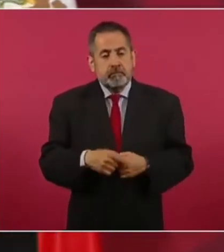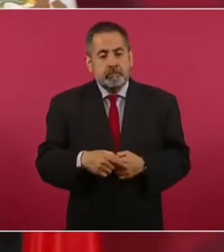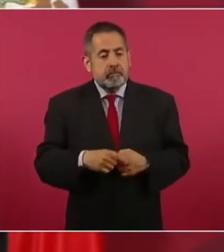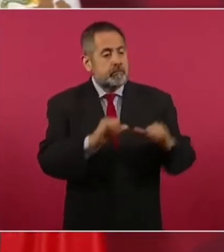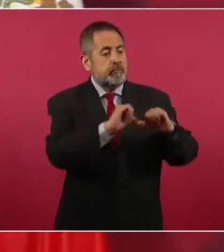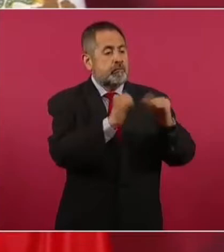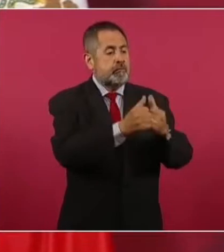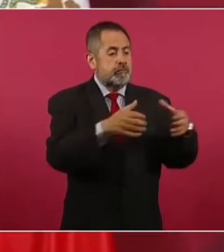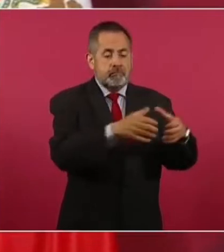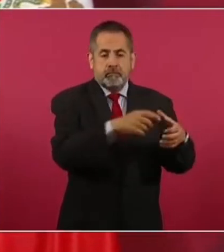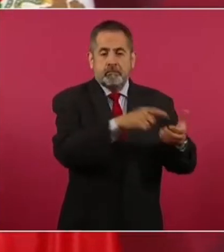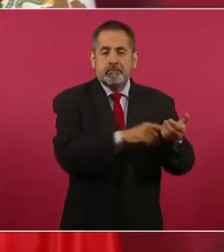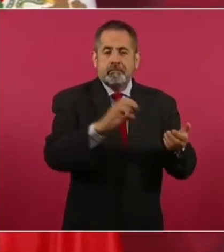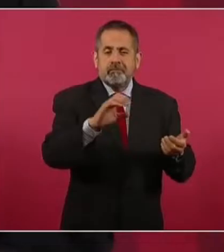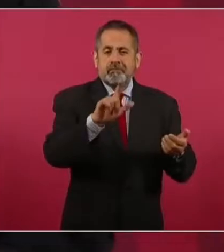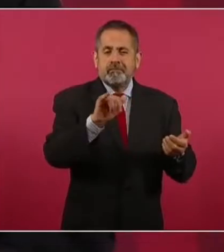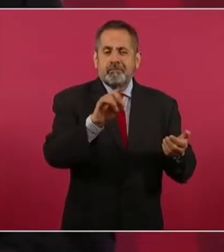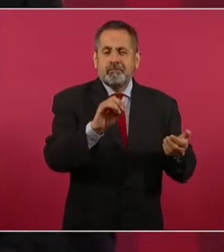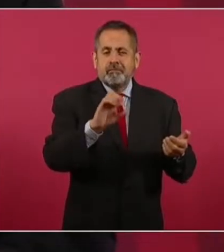como las de Claudio X González